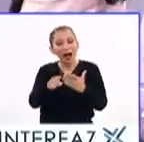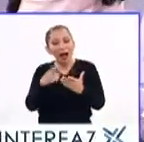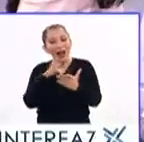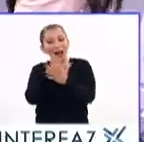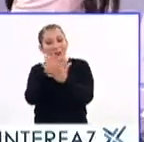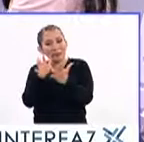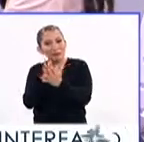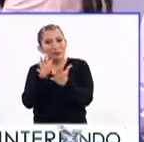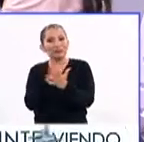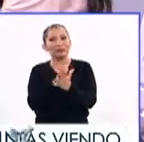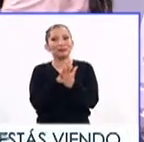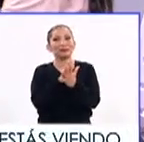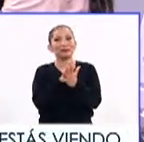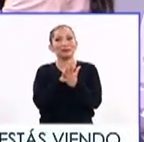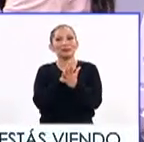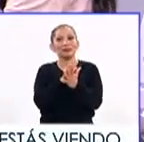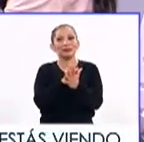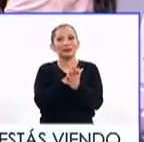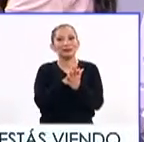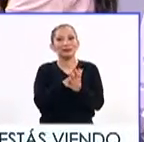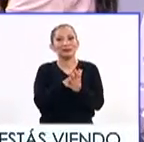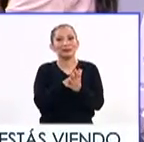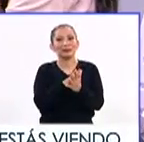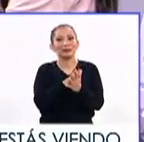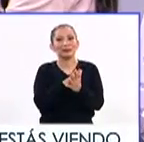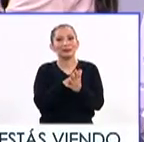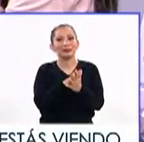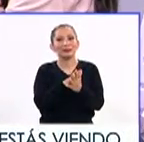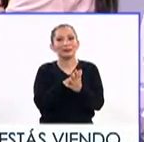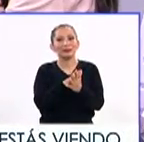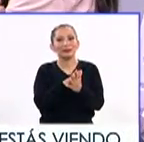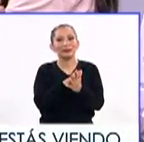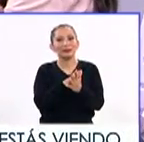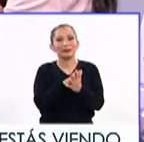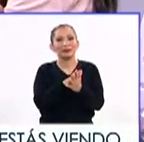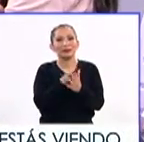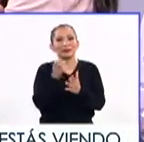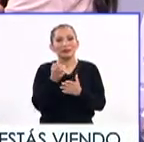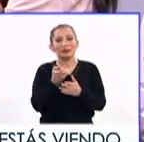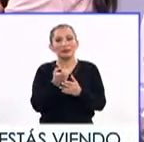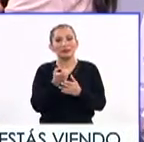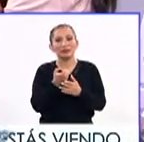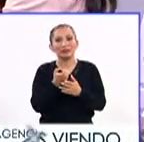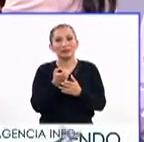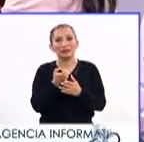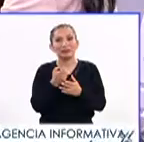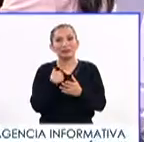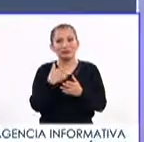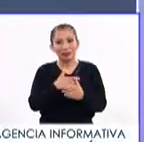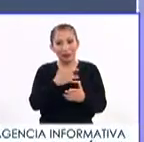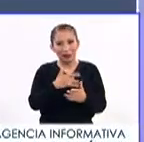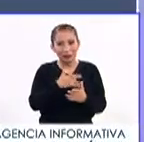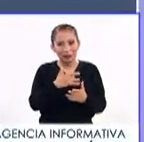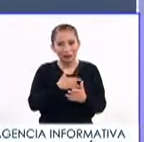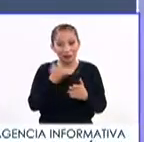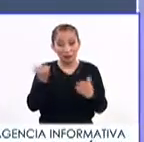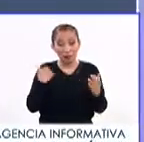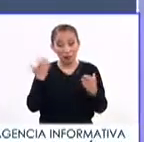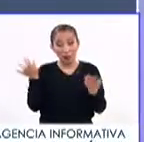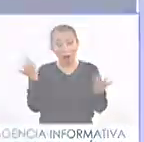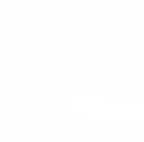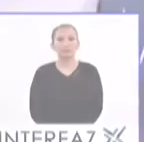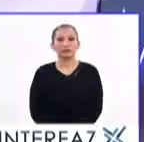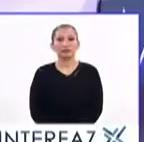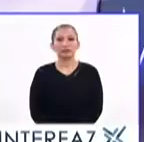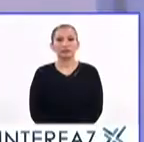participar. Eso como como me siento y me sorprendí